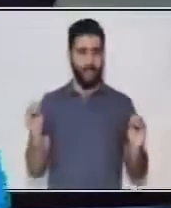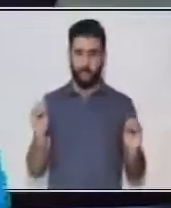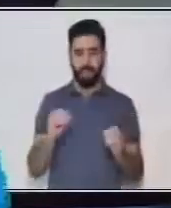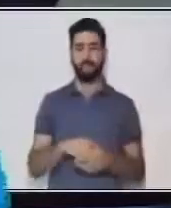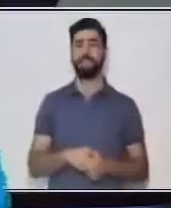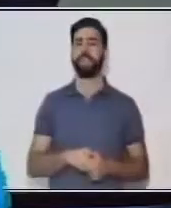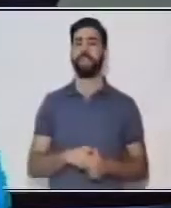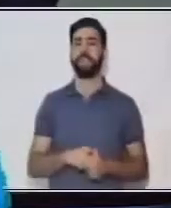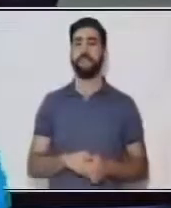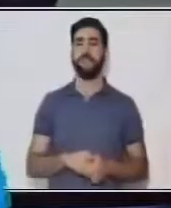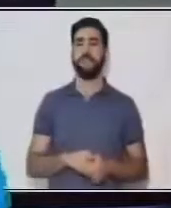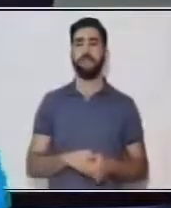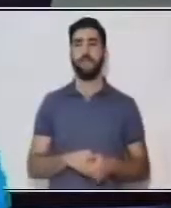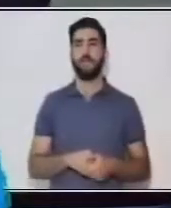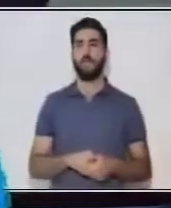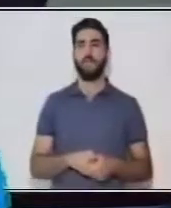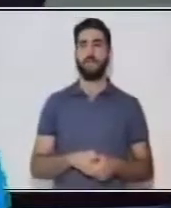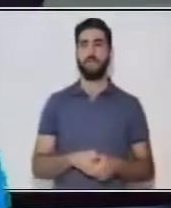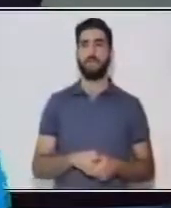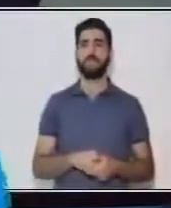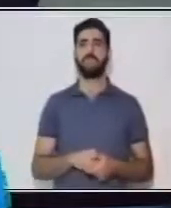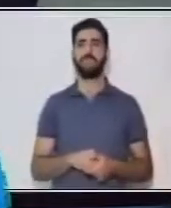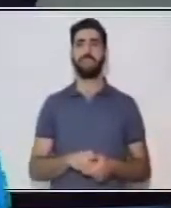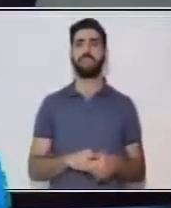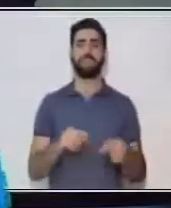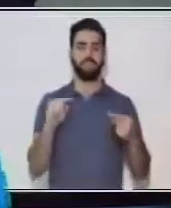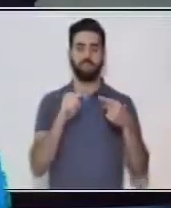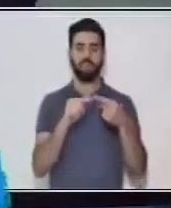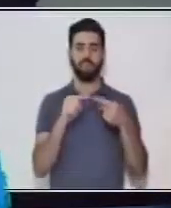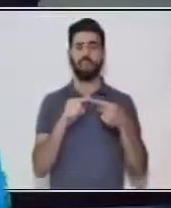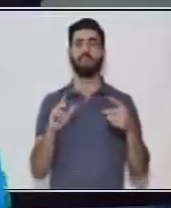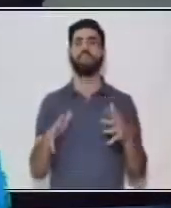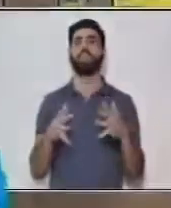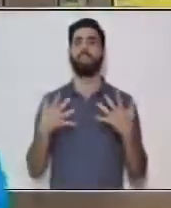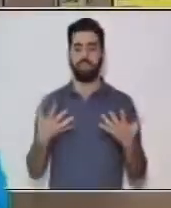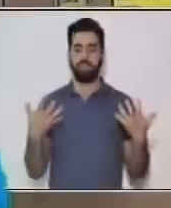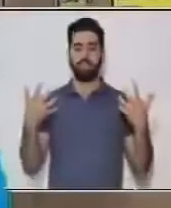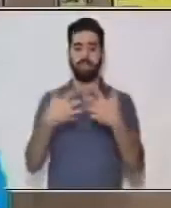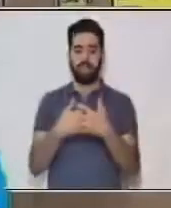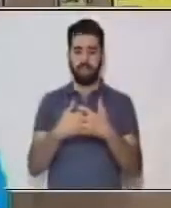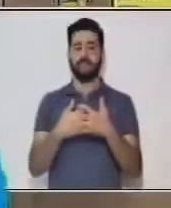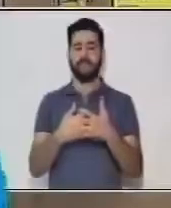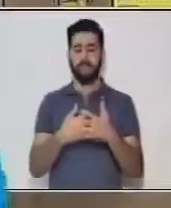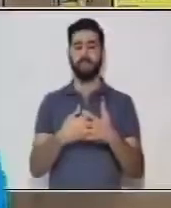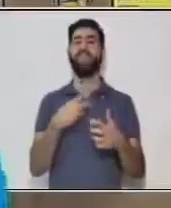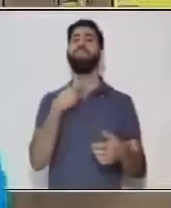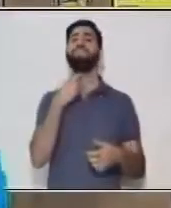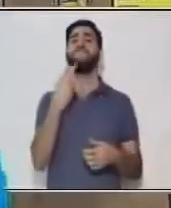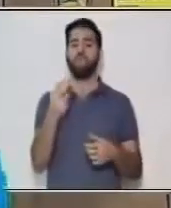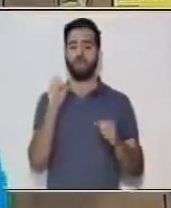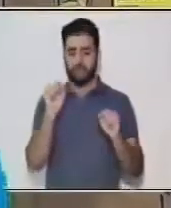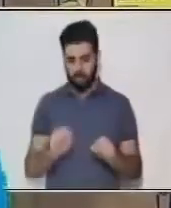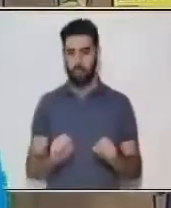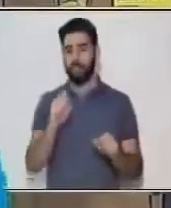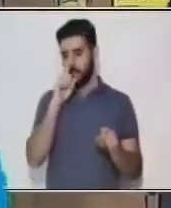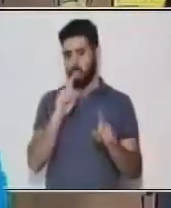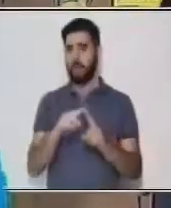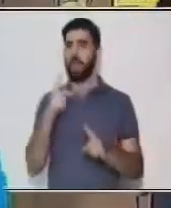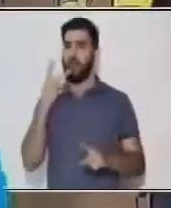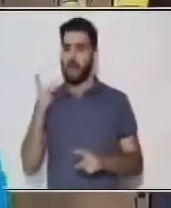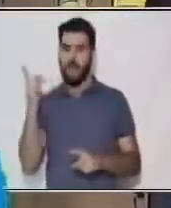contenido. La lectura en silencio contrasta con la lectura en voz alta, que puede realizarse tanto comprendiendo